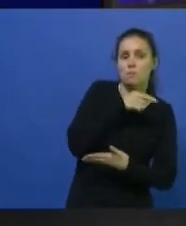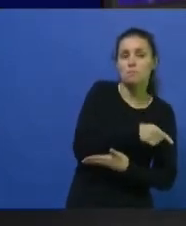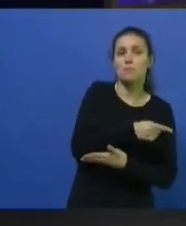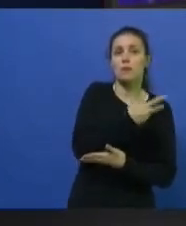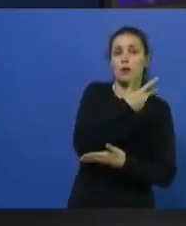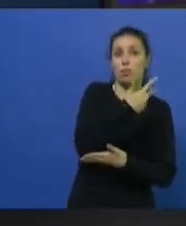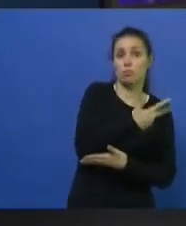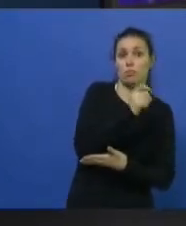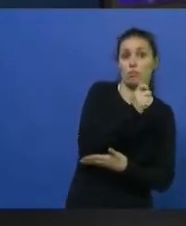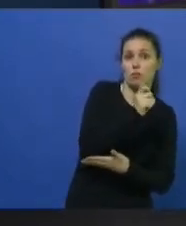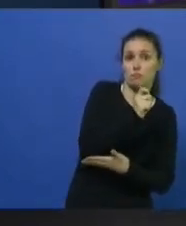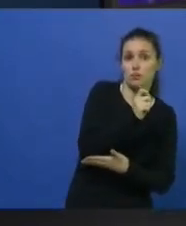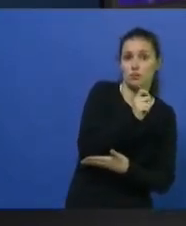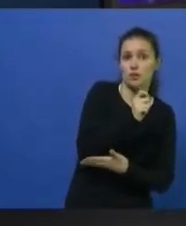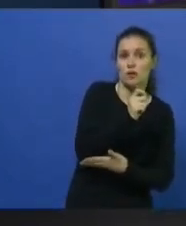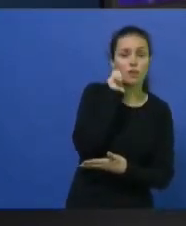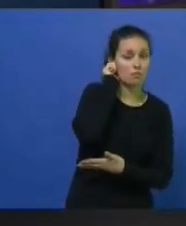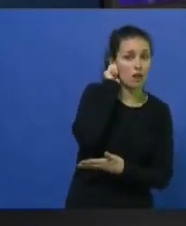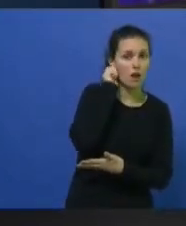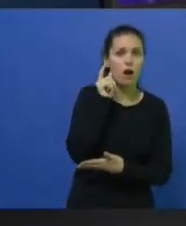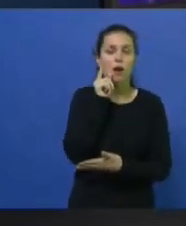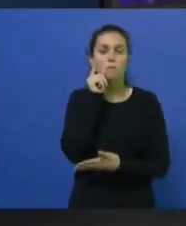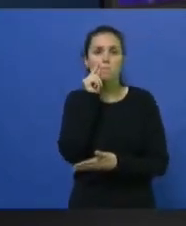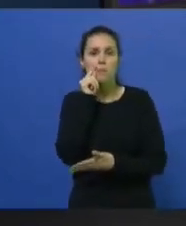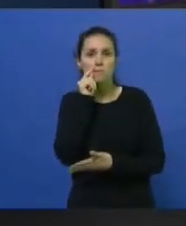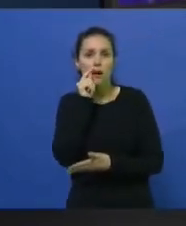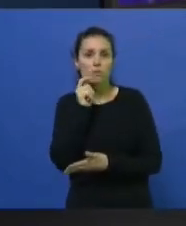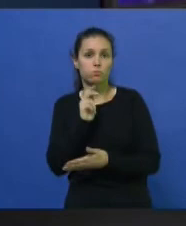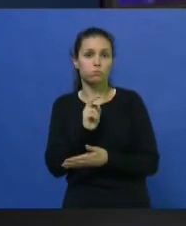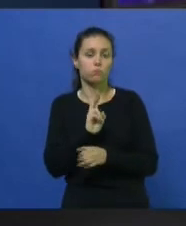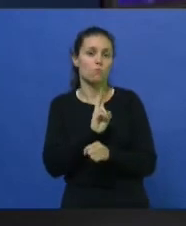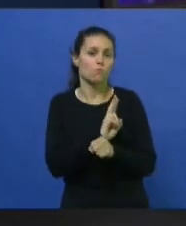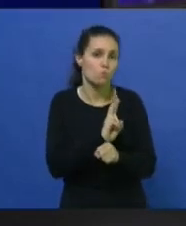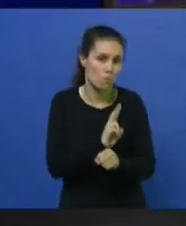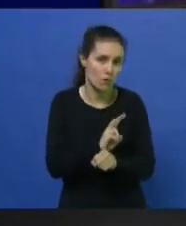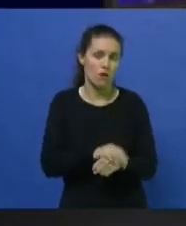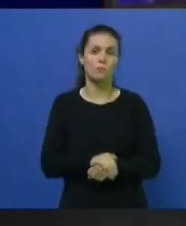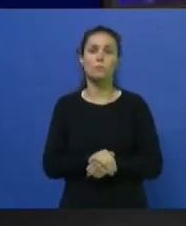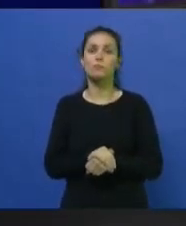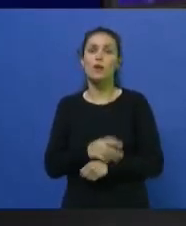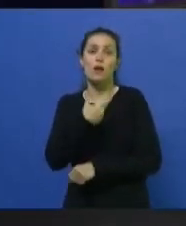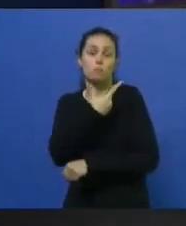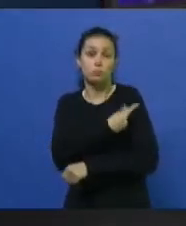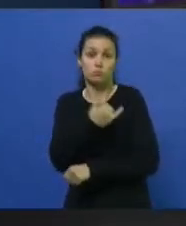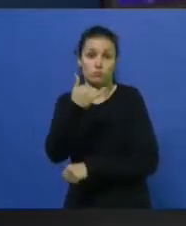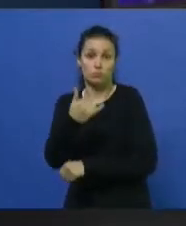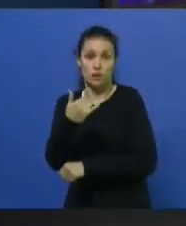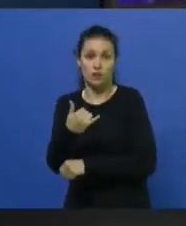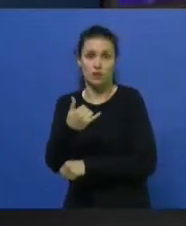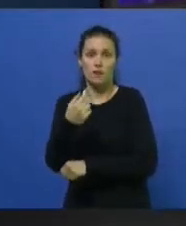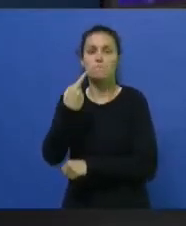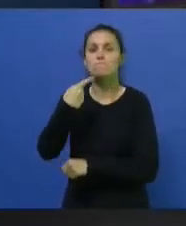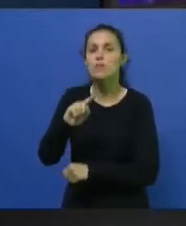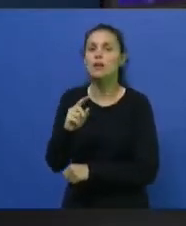protegerlo con la vacuna pero la vacuna no está a ver le corrijo la vacuna ésta nos llega gratuita si vas a comprarlo a la